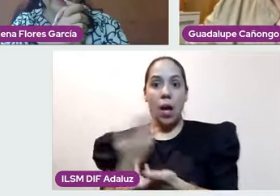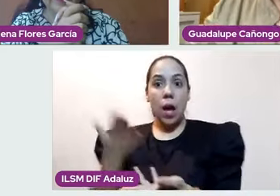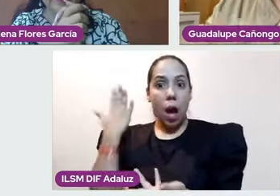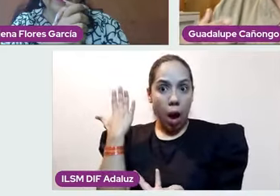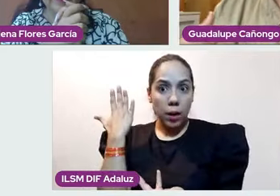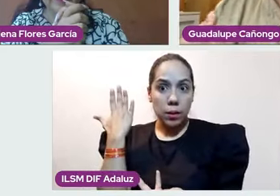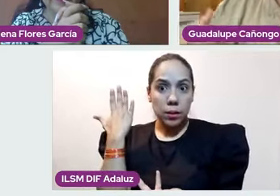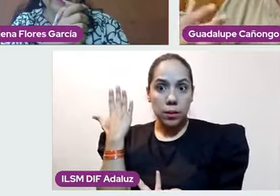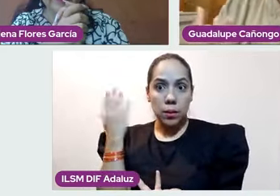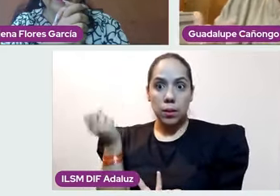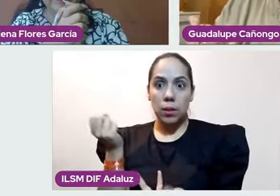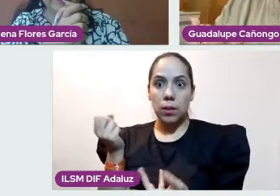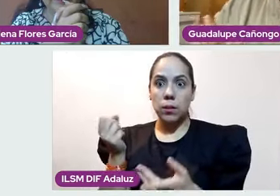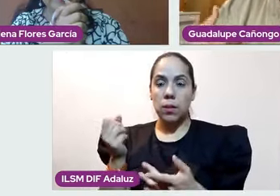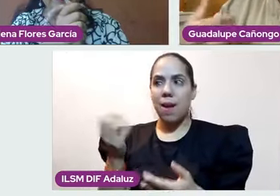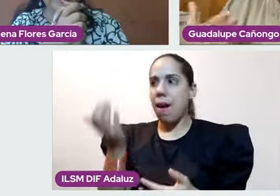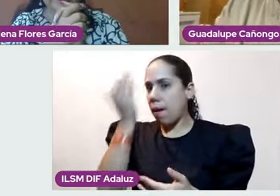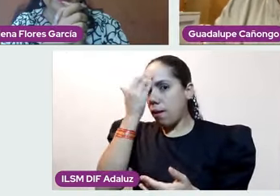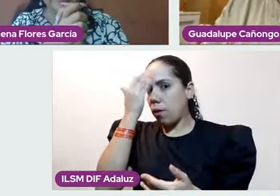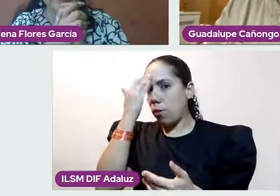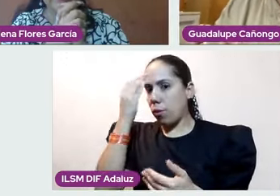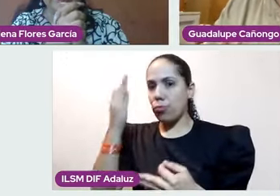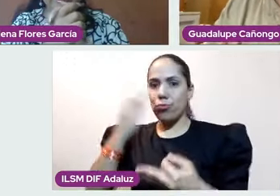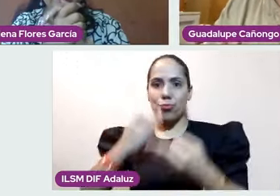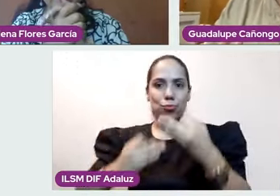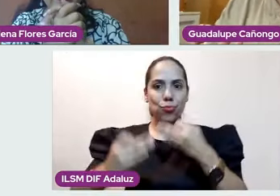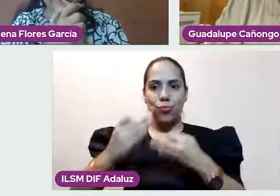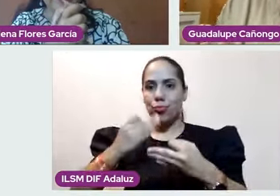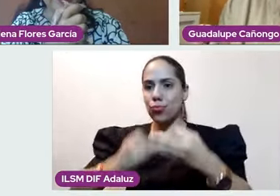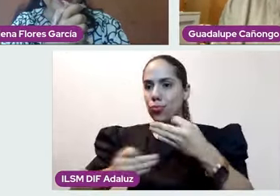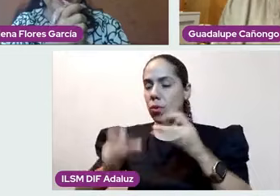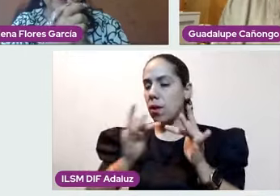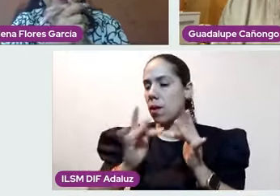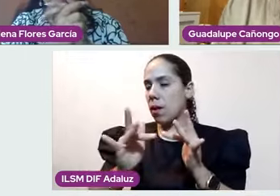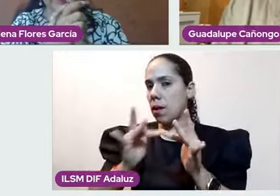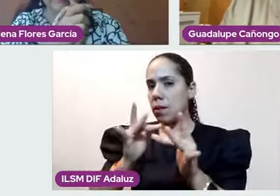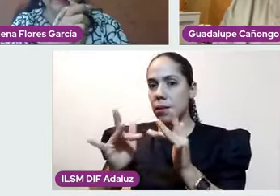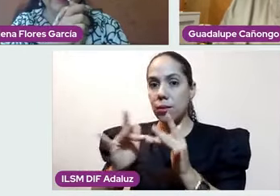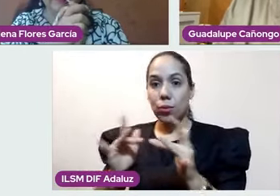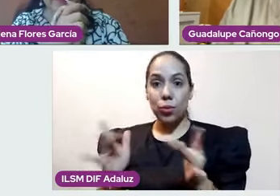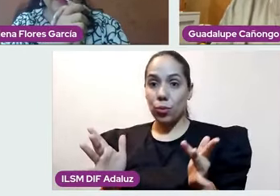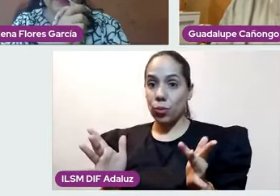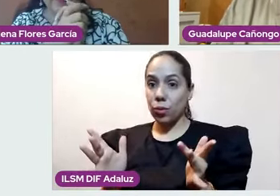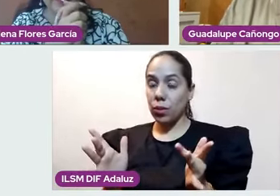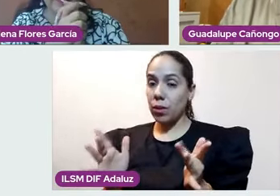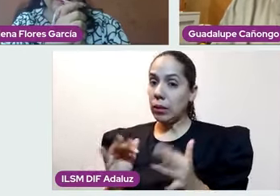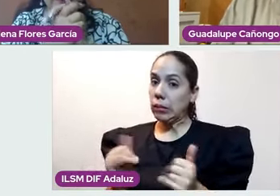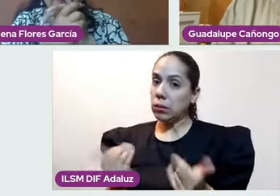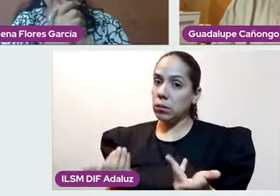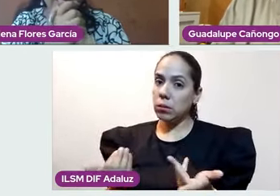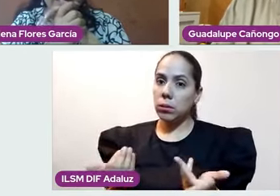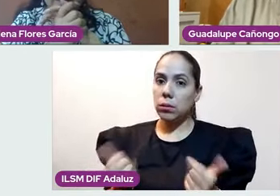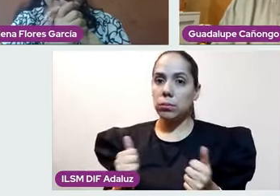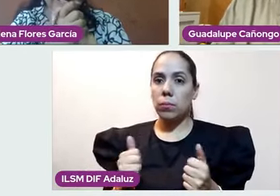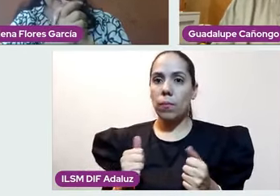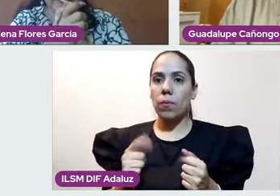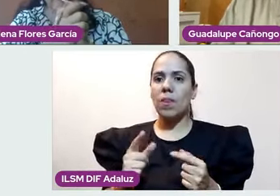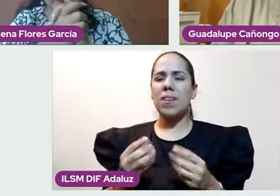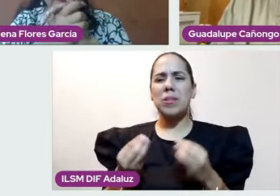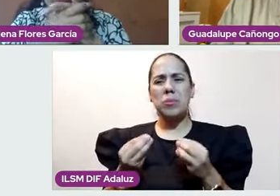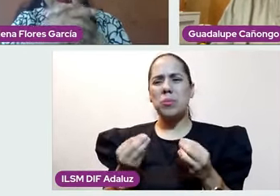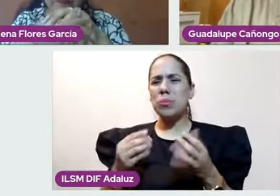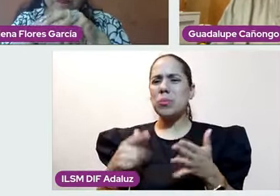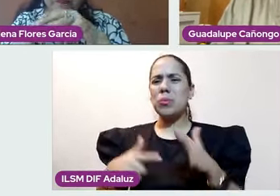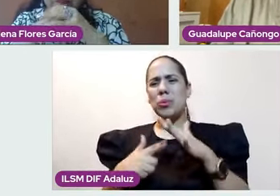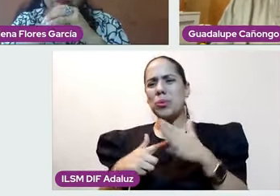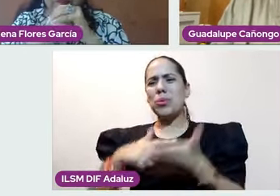ser, de haber crecido, de haber nacido en este ambiente, no lo somos. Entonces, hay muchos espacios, muchos